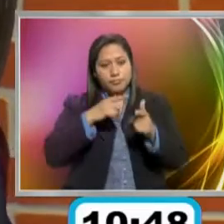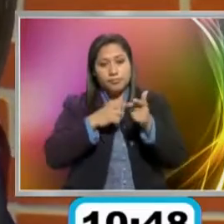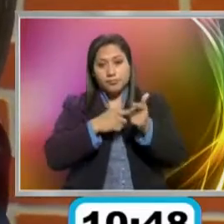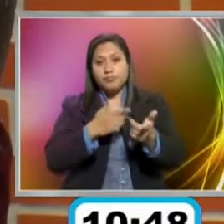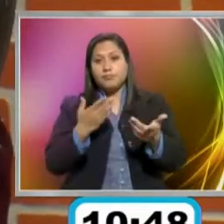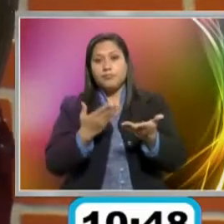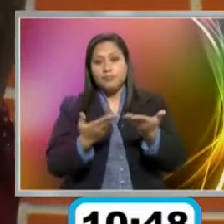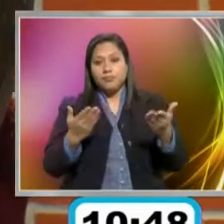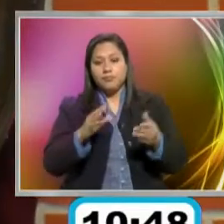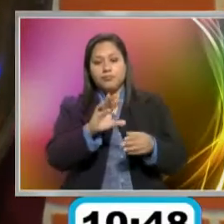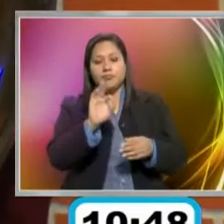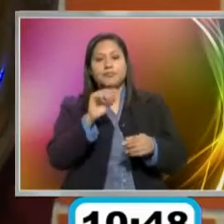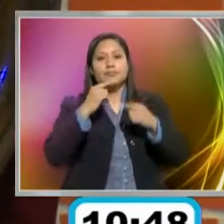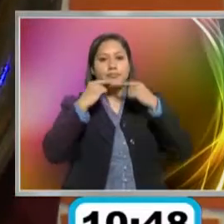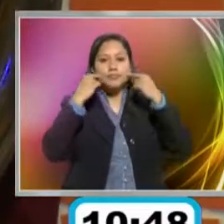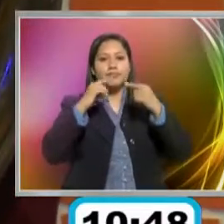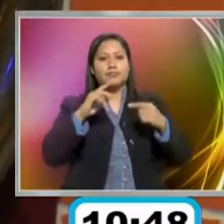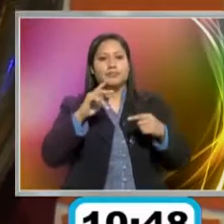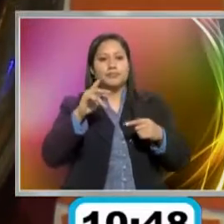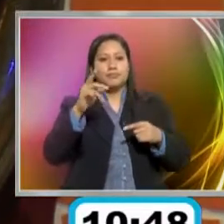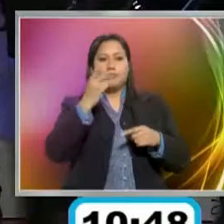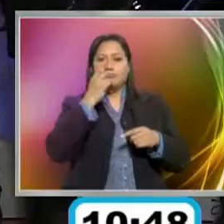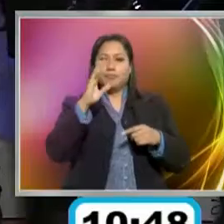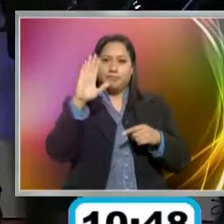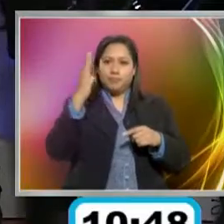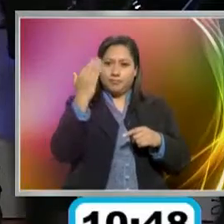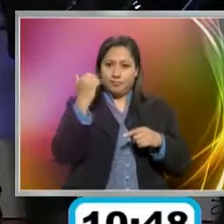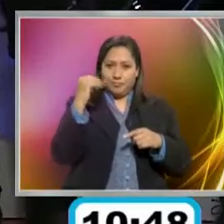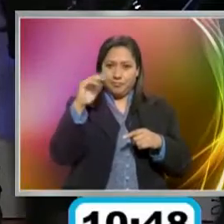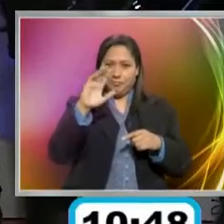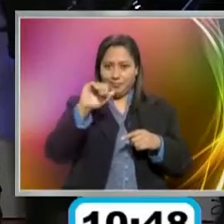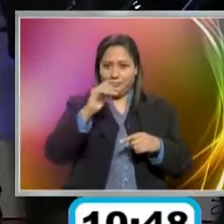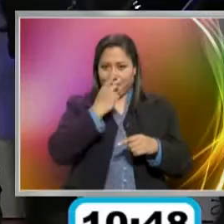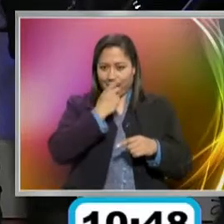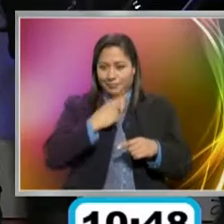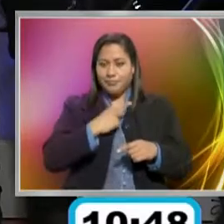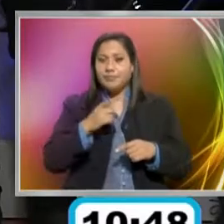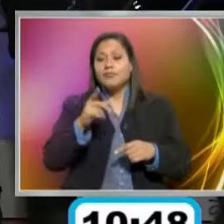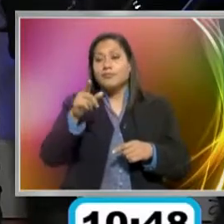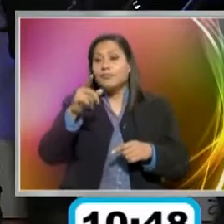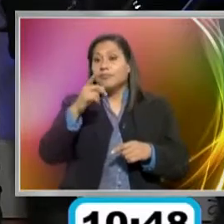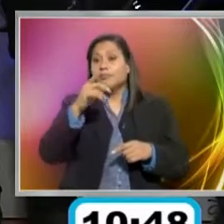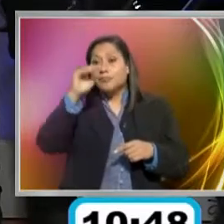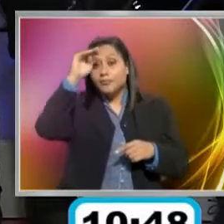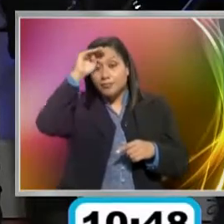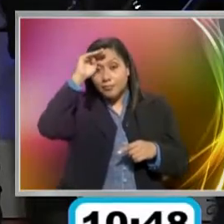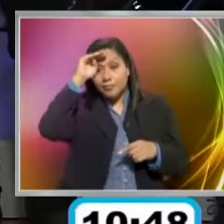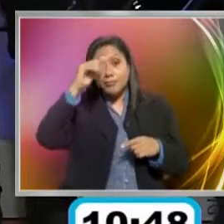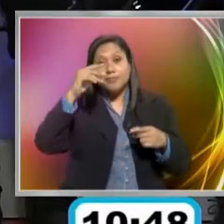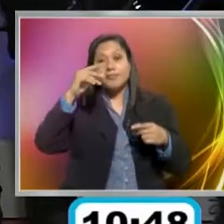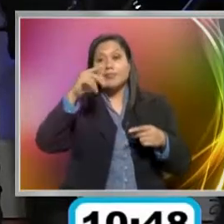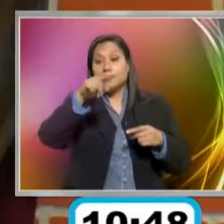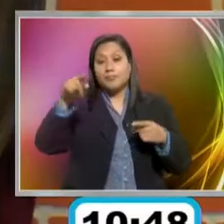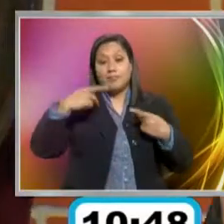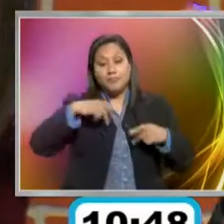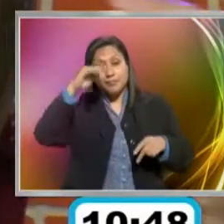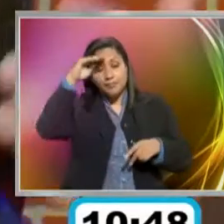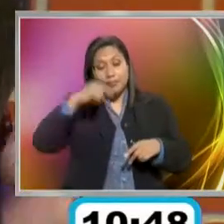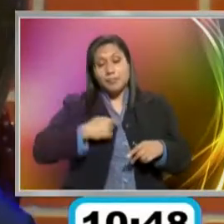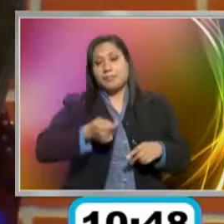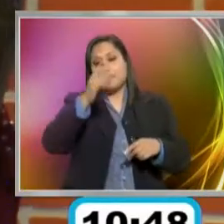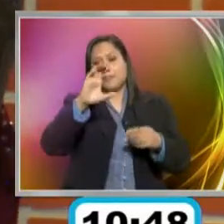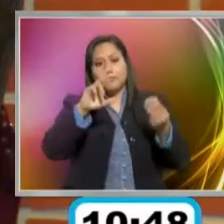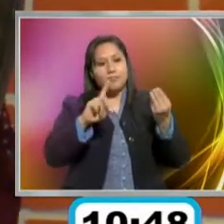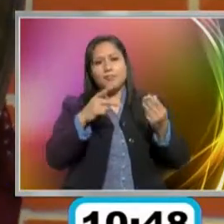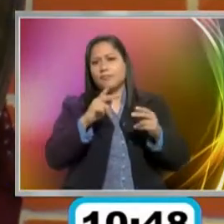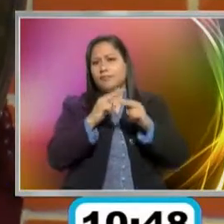con el corte Sonriendo mi hijo a Dios. Muchas personas me preguntan porque piensan que es mi primer disco. Ajá. Pero no, ya llevo es una como